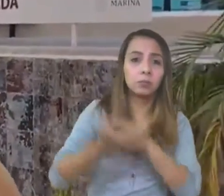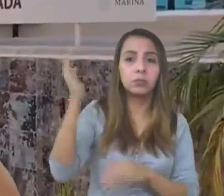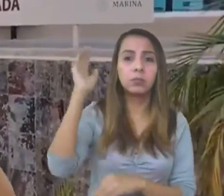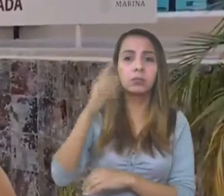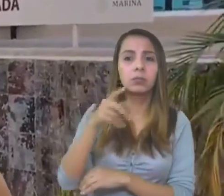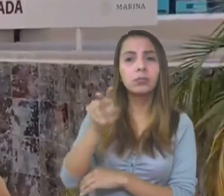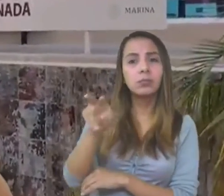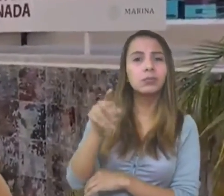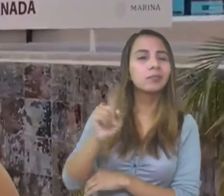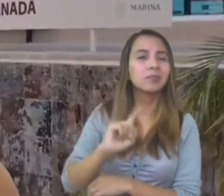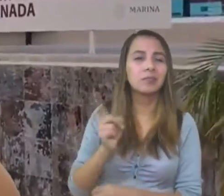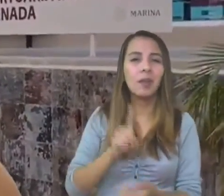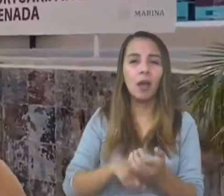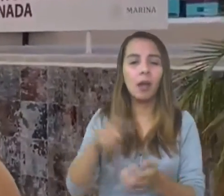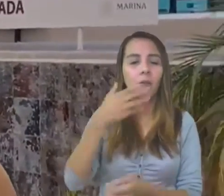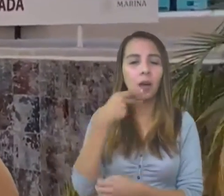no,